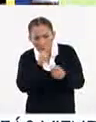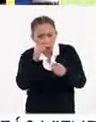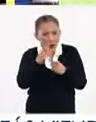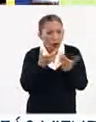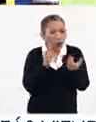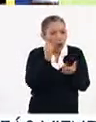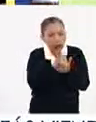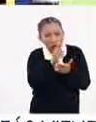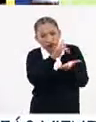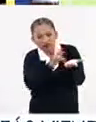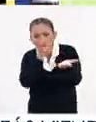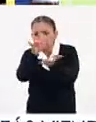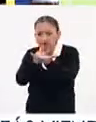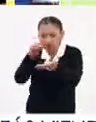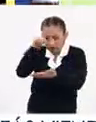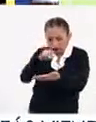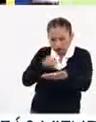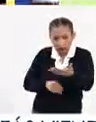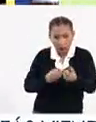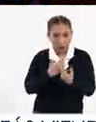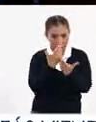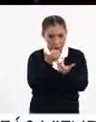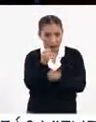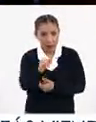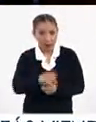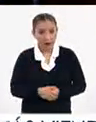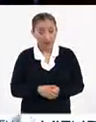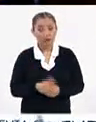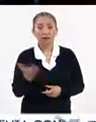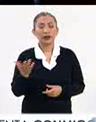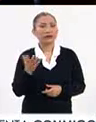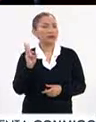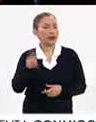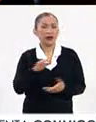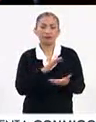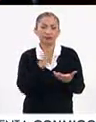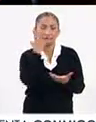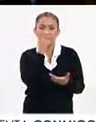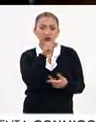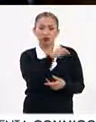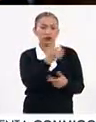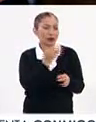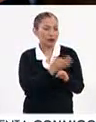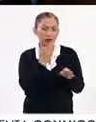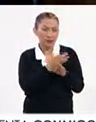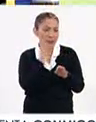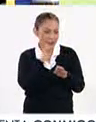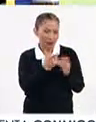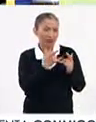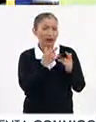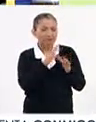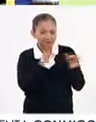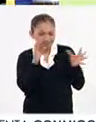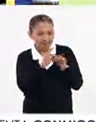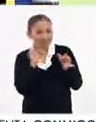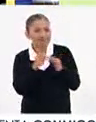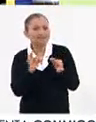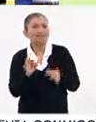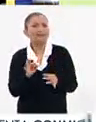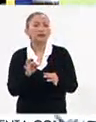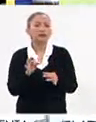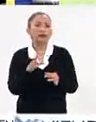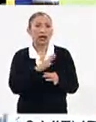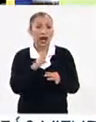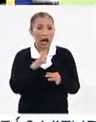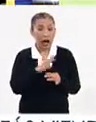caminar. Sí. ¿Esa es la misión del poeta? No, qué lectura tan hermosa has hecho, Javier, de verdad. Y ha